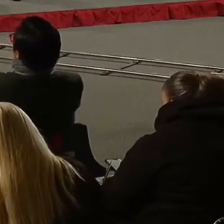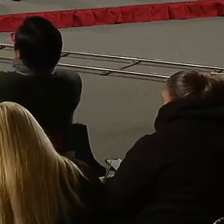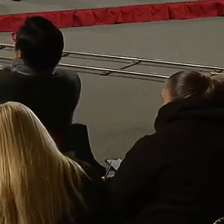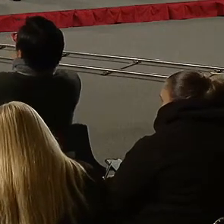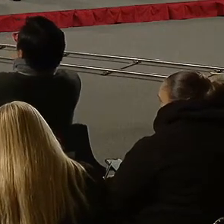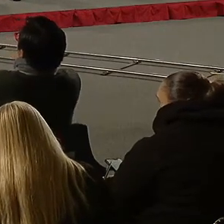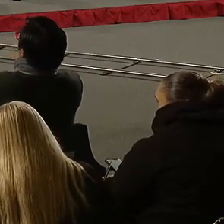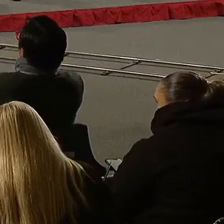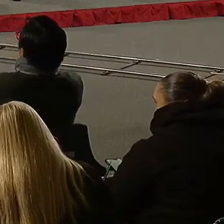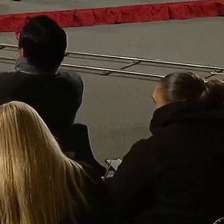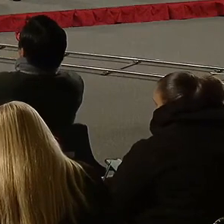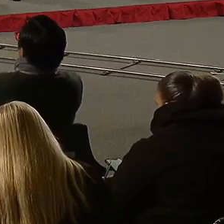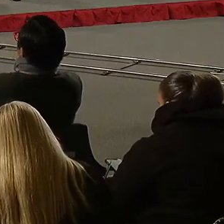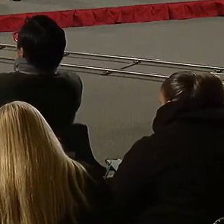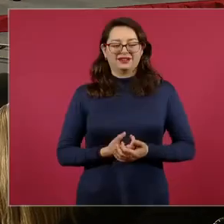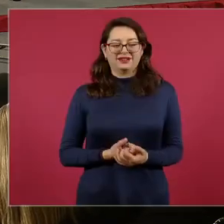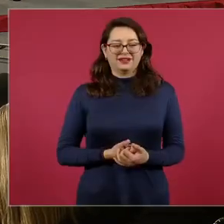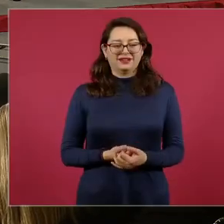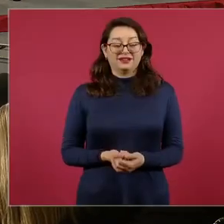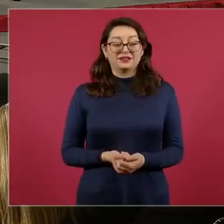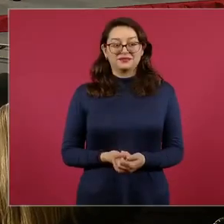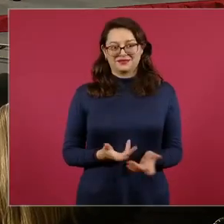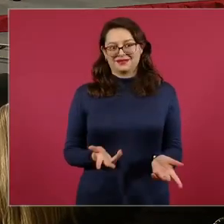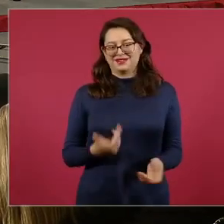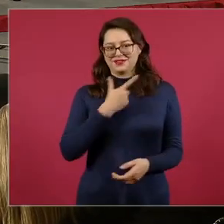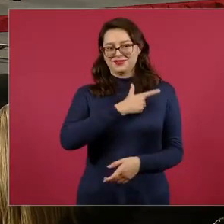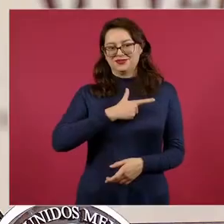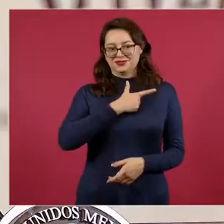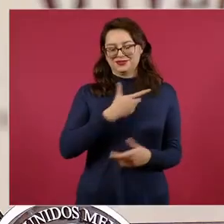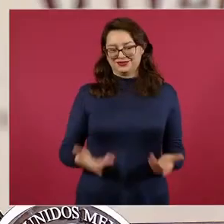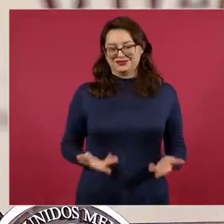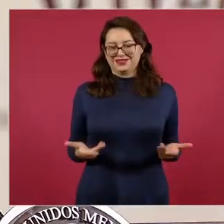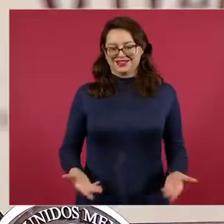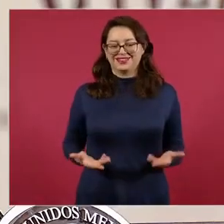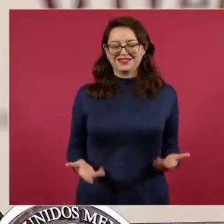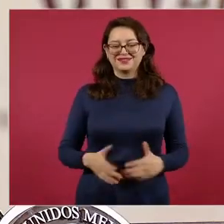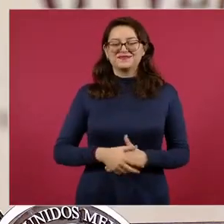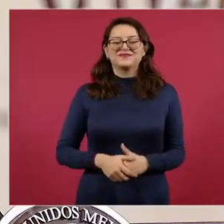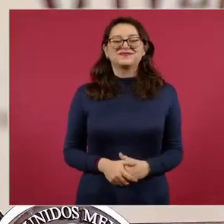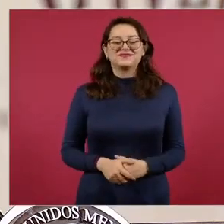Ahí sí se antoja, ¿no? Echarse un bailecito. Bueno,